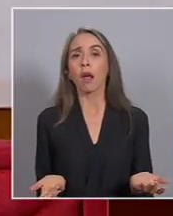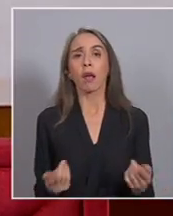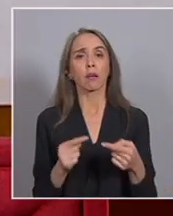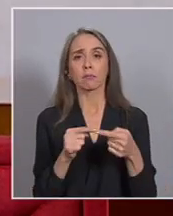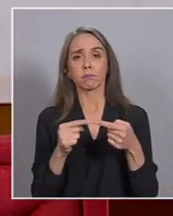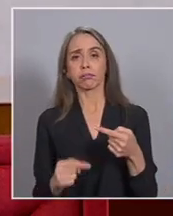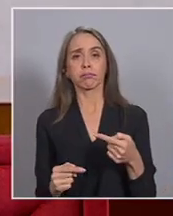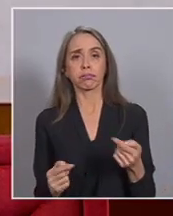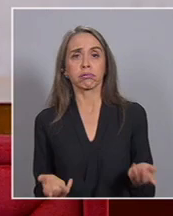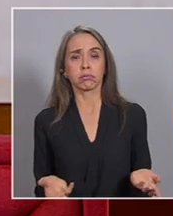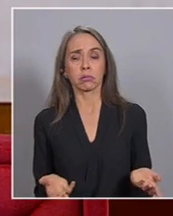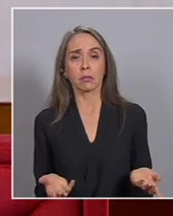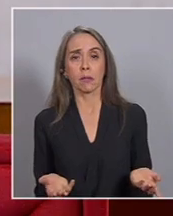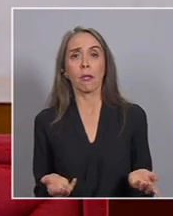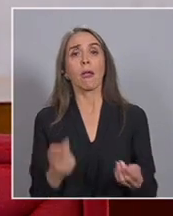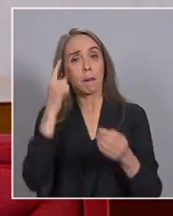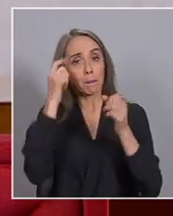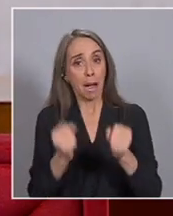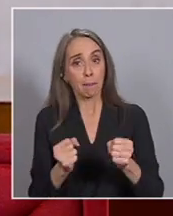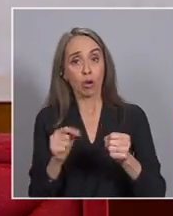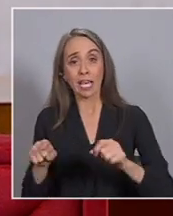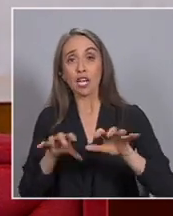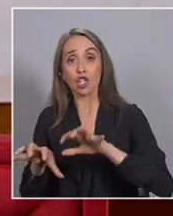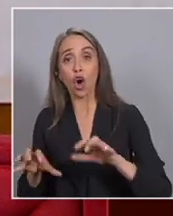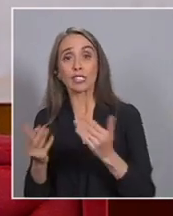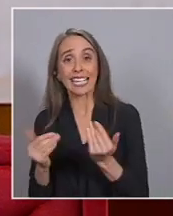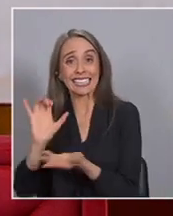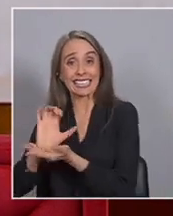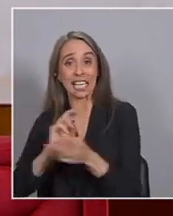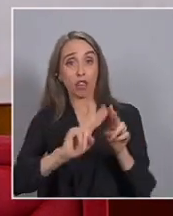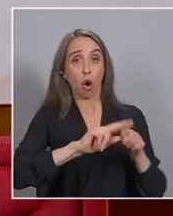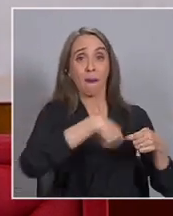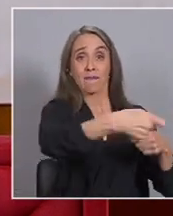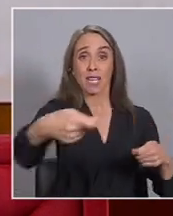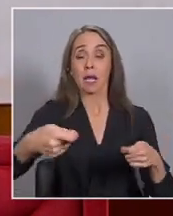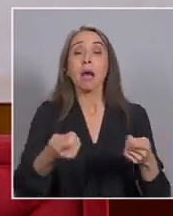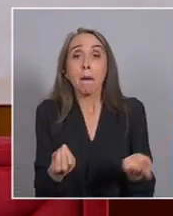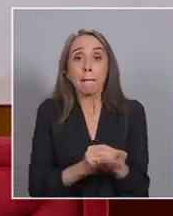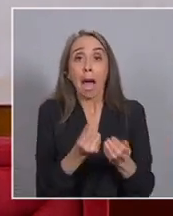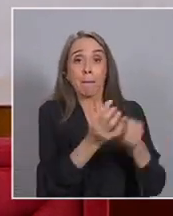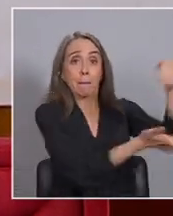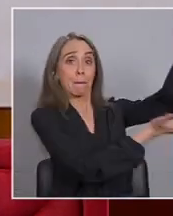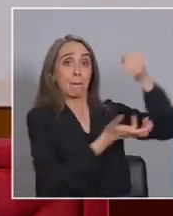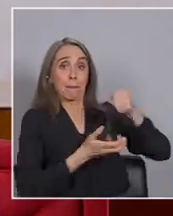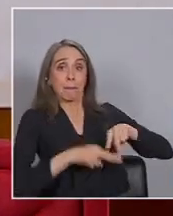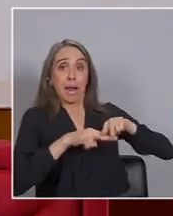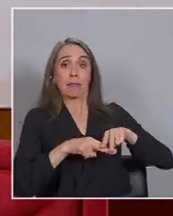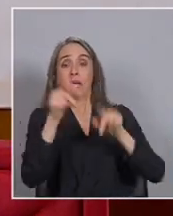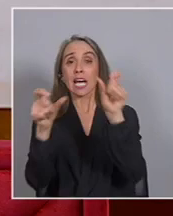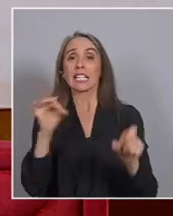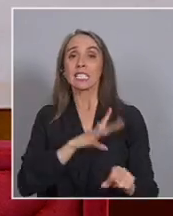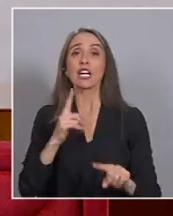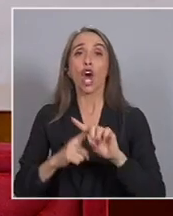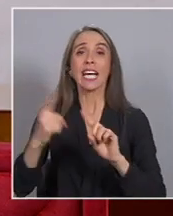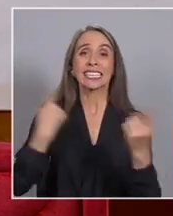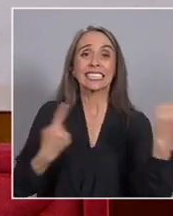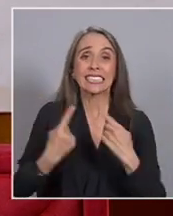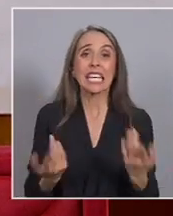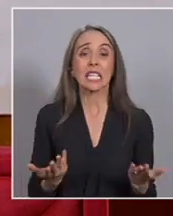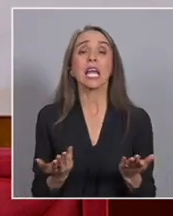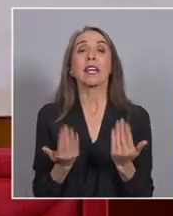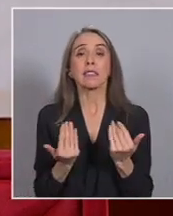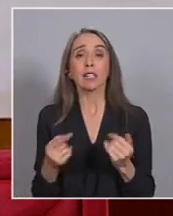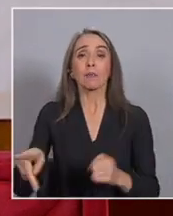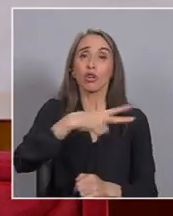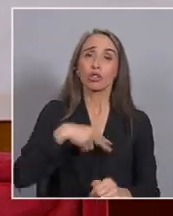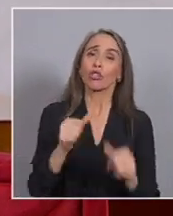sentido. Para poder financiar estas cosas el Estado necesita más recursos. Y es lo que los chilenos nos están exigiendo. Por eso insisto en que nos tenemos